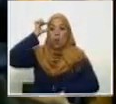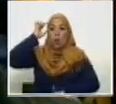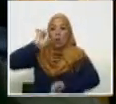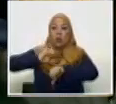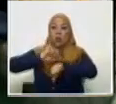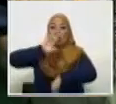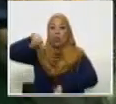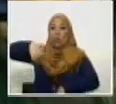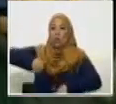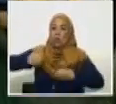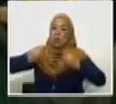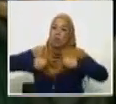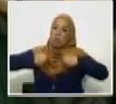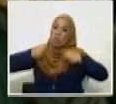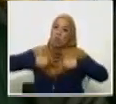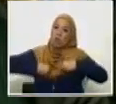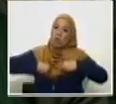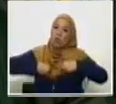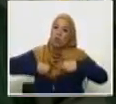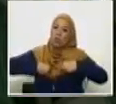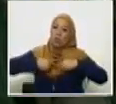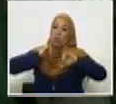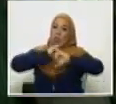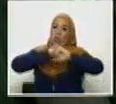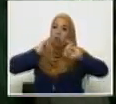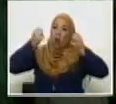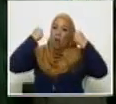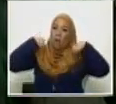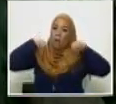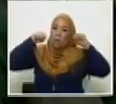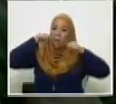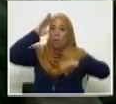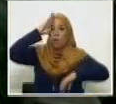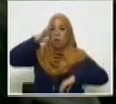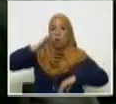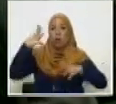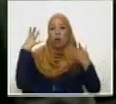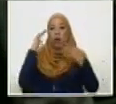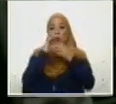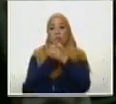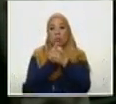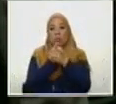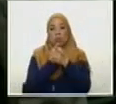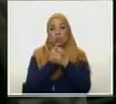de nuestras vidas. Es parte del ejercicio militante, compatriotas.